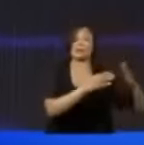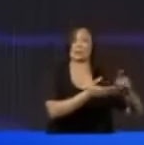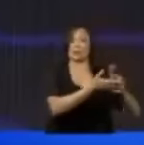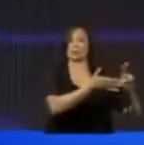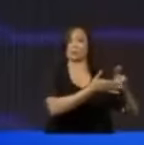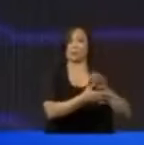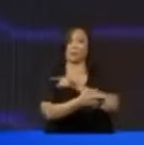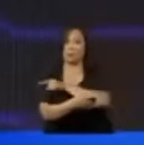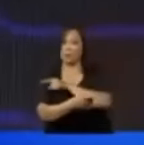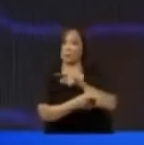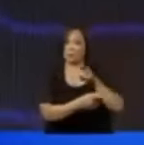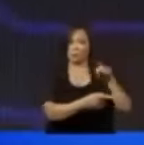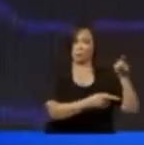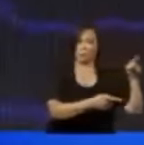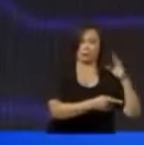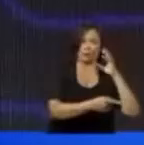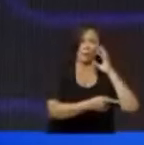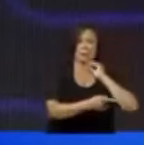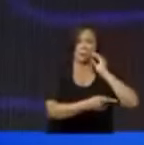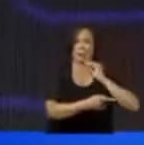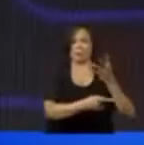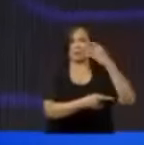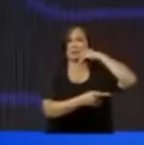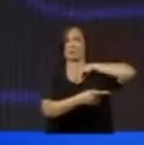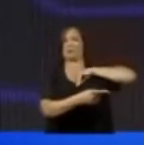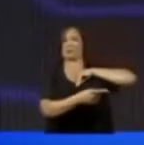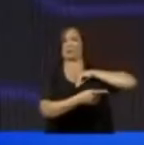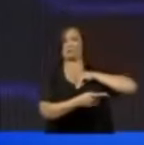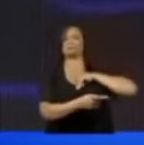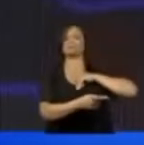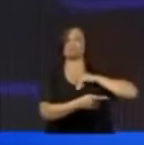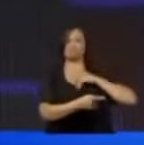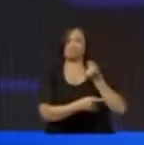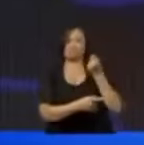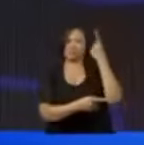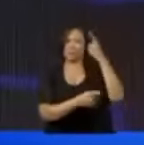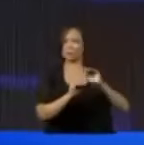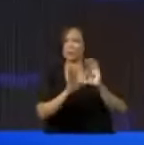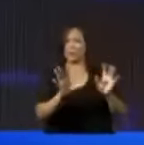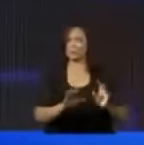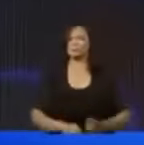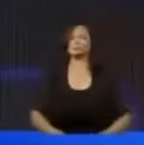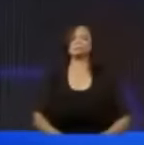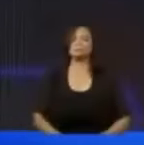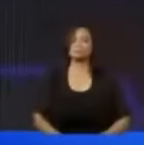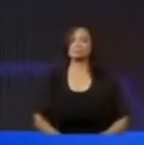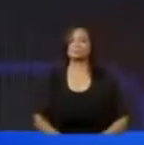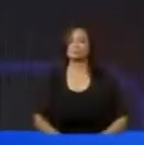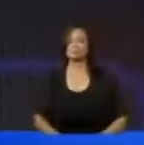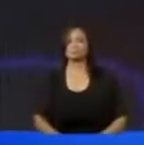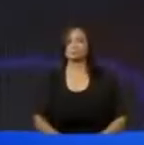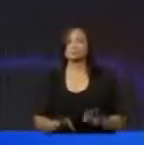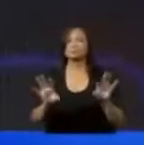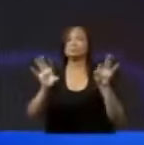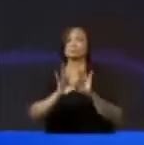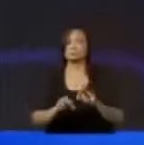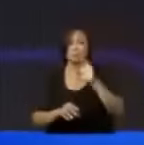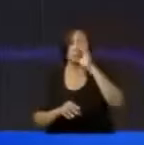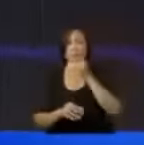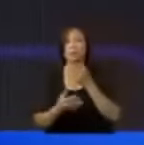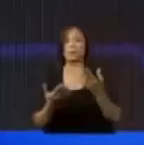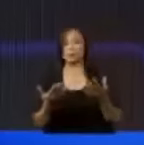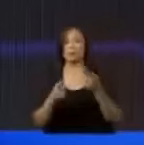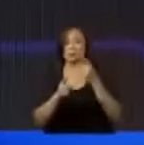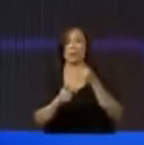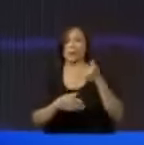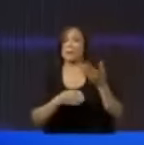la universidad. De manera que ese ciclo completo educativo lo he llevado estando en las aulas. Hay que reconocer que la República Dominicana de